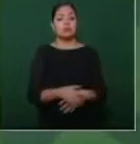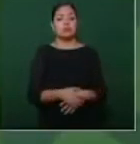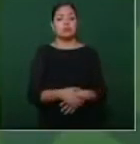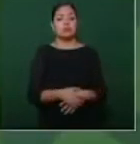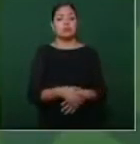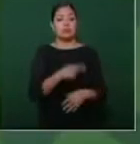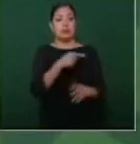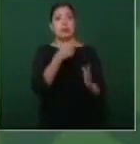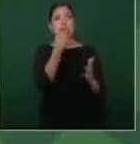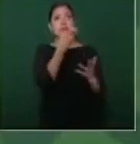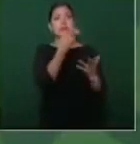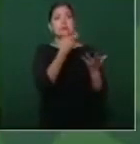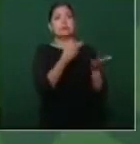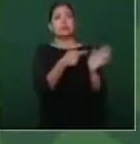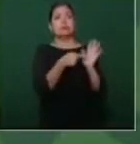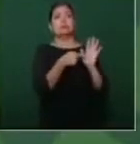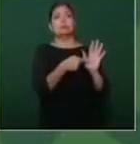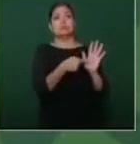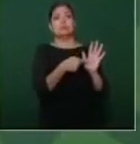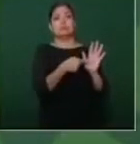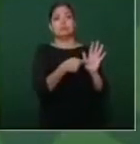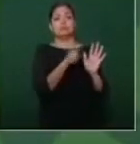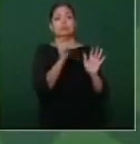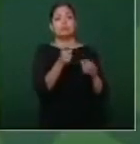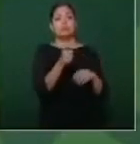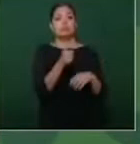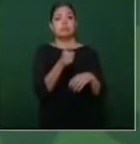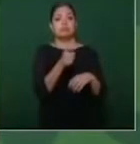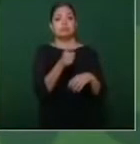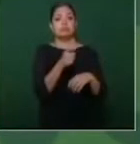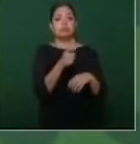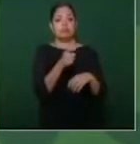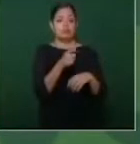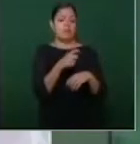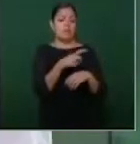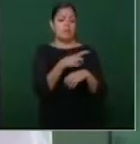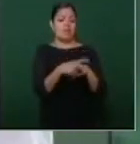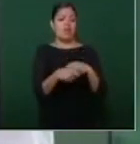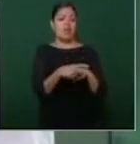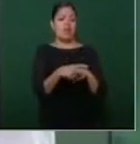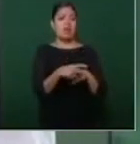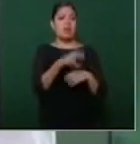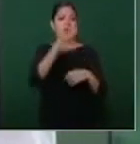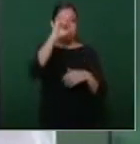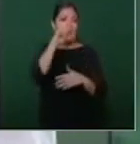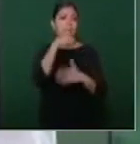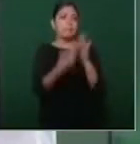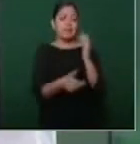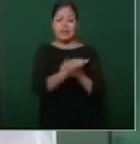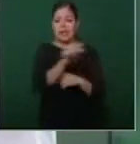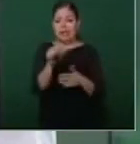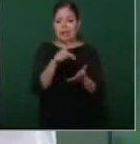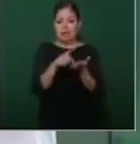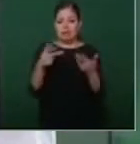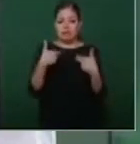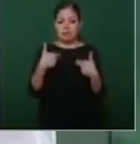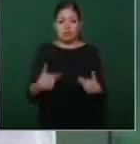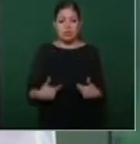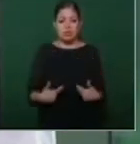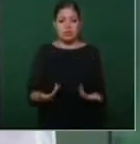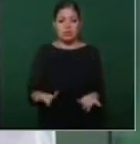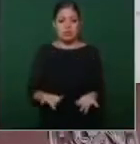venderían? ¿Qué harían? ¿Quién los vería? O creo que aquí ya no hay otra manera de que ellos